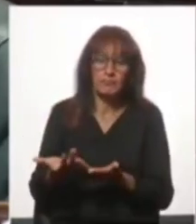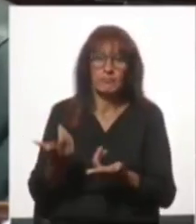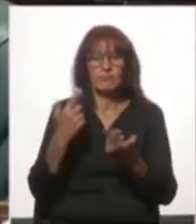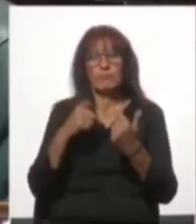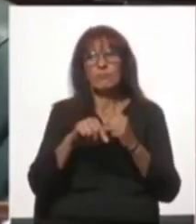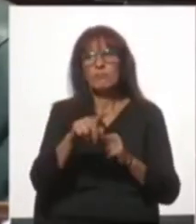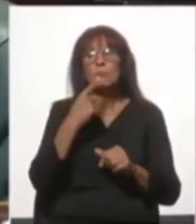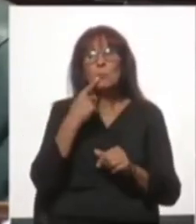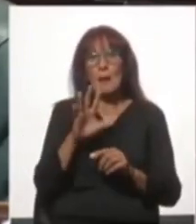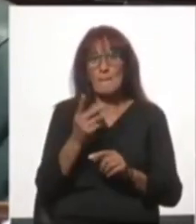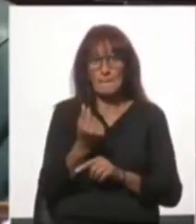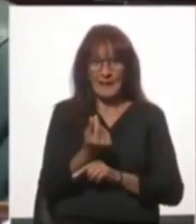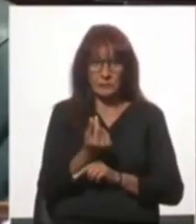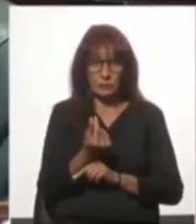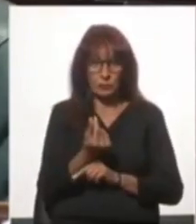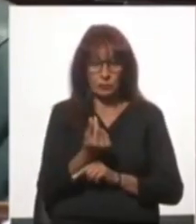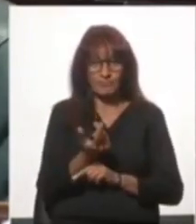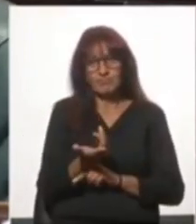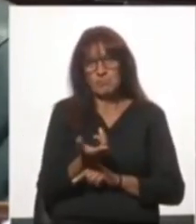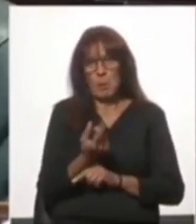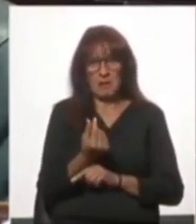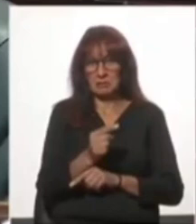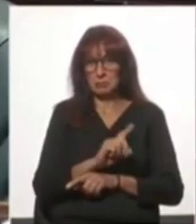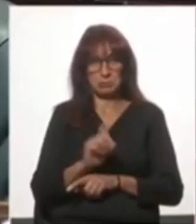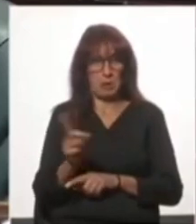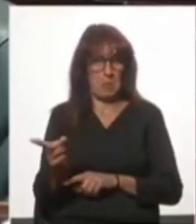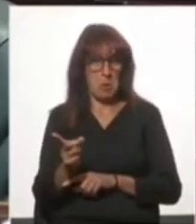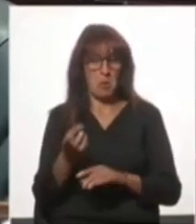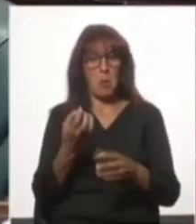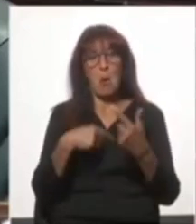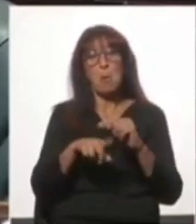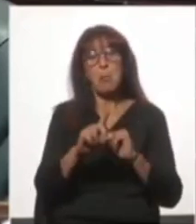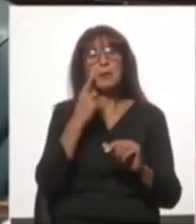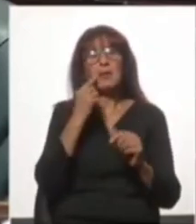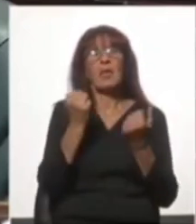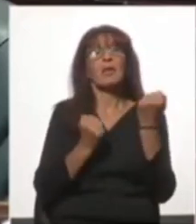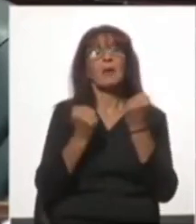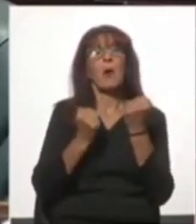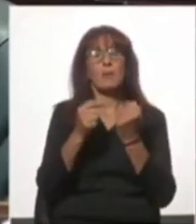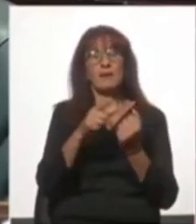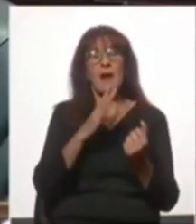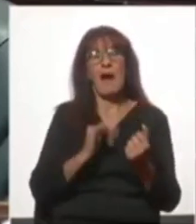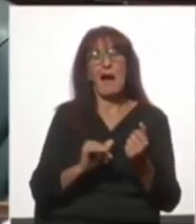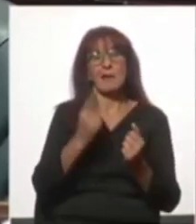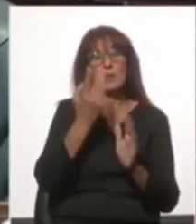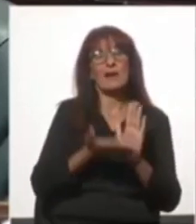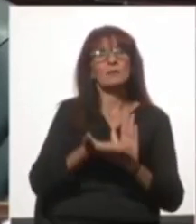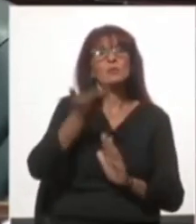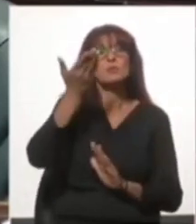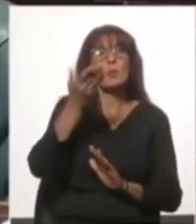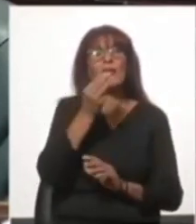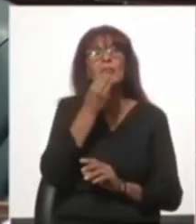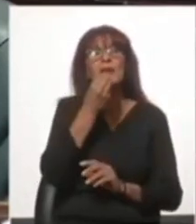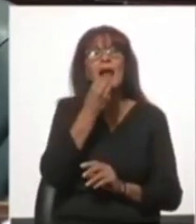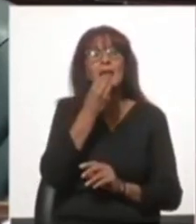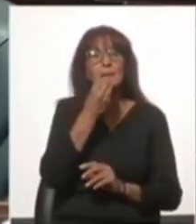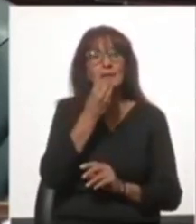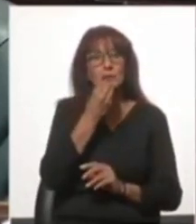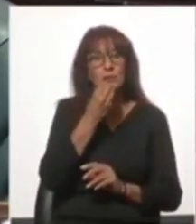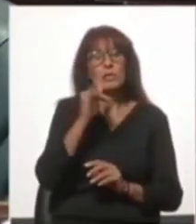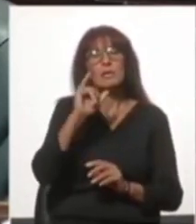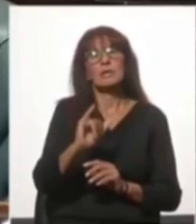los precios? Tampoco, porque el propio equipo económico mostró que va a haber una leve suba de precios de alimentos y una suba